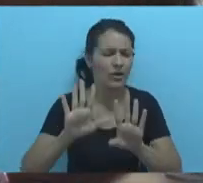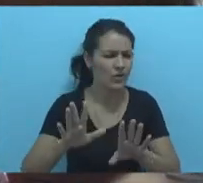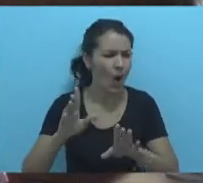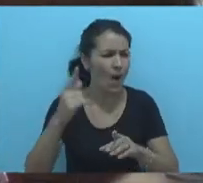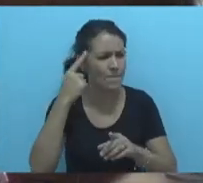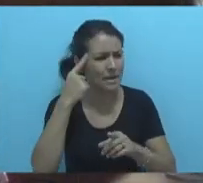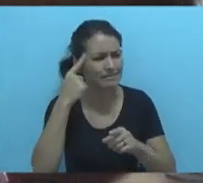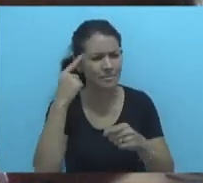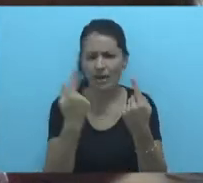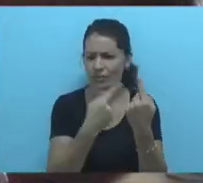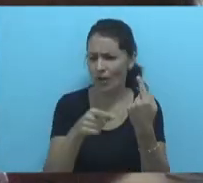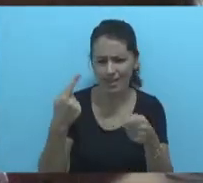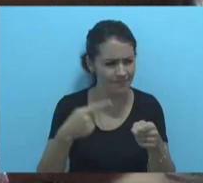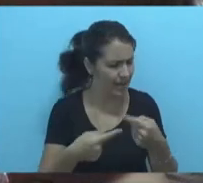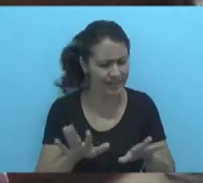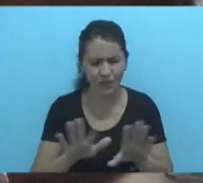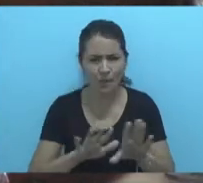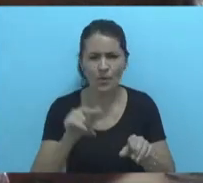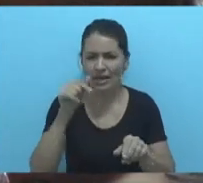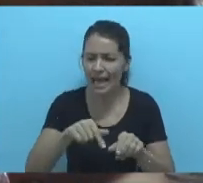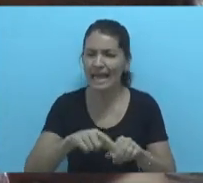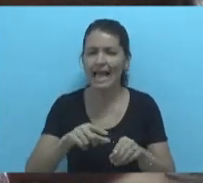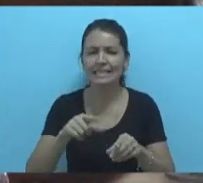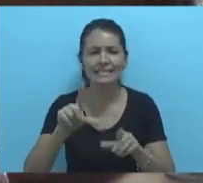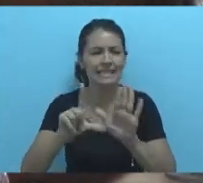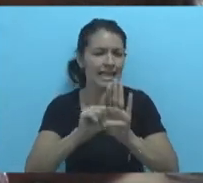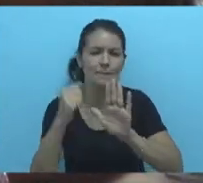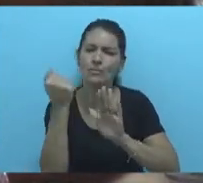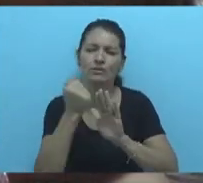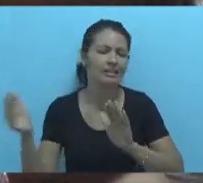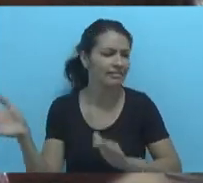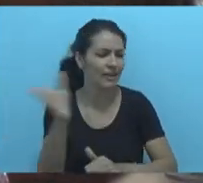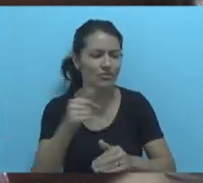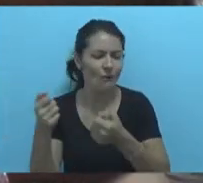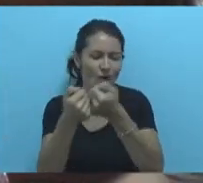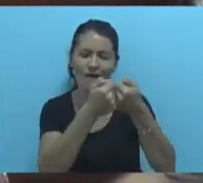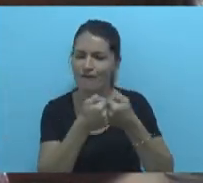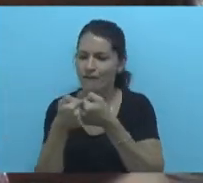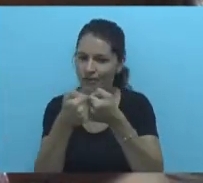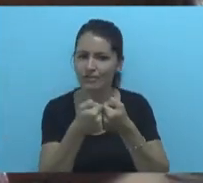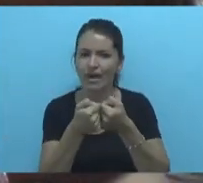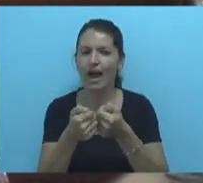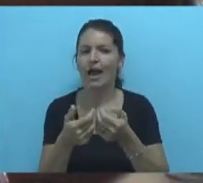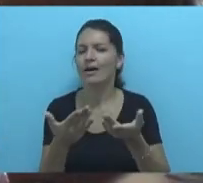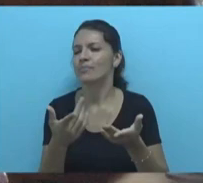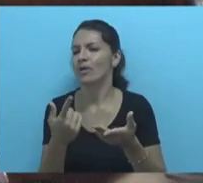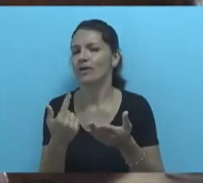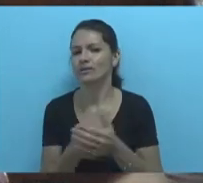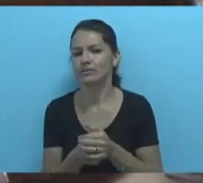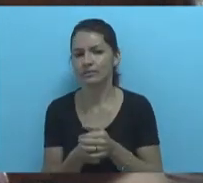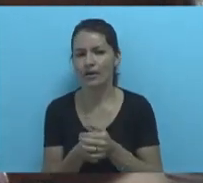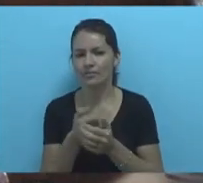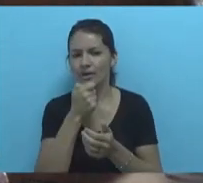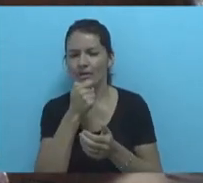algunas discusiones que creo que tienen que ser menores. Y en ese momento, esa ley, que incluso llevaba la firma en su autoría